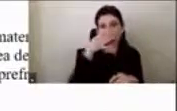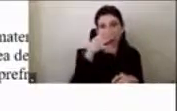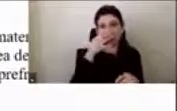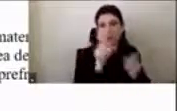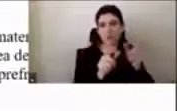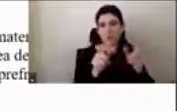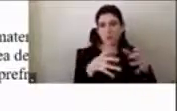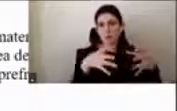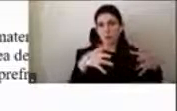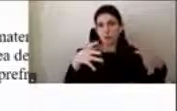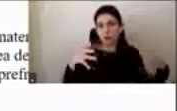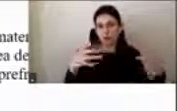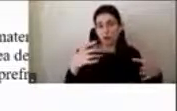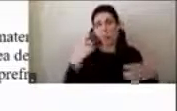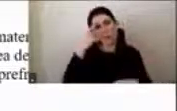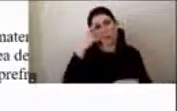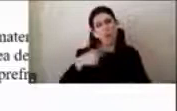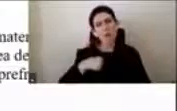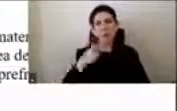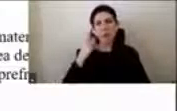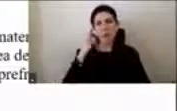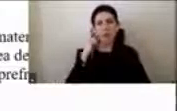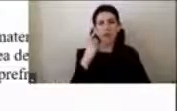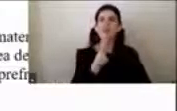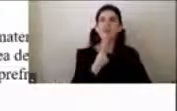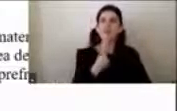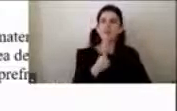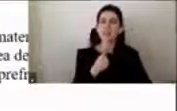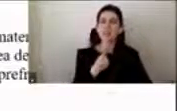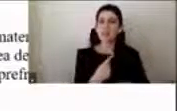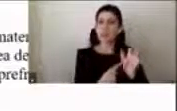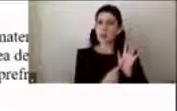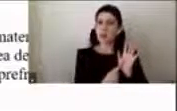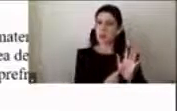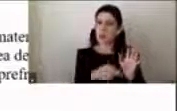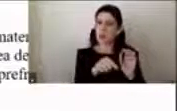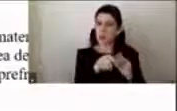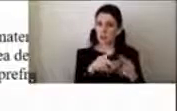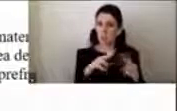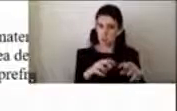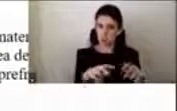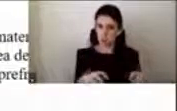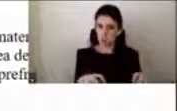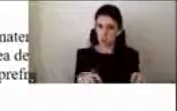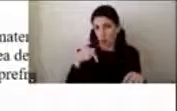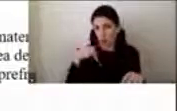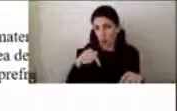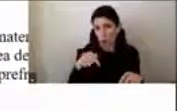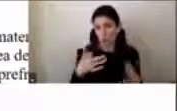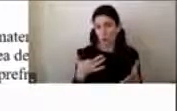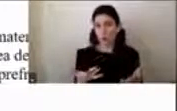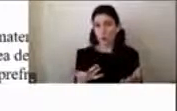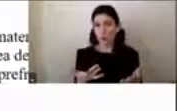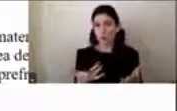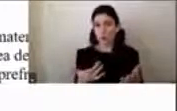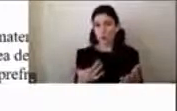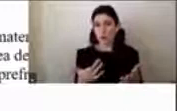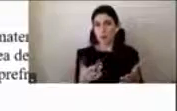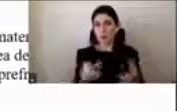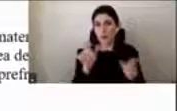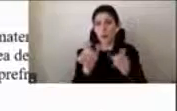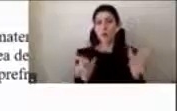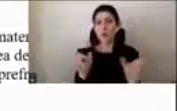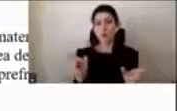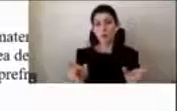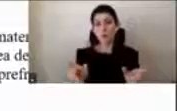Sin embargo, me pareció muy interesante plantear o presentar este estudio en esta oportunidad. Tanto para las personas que a lo